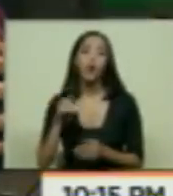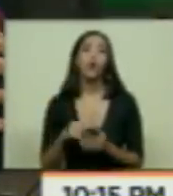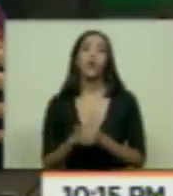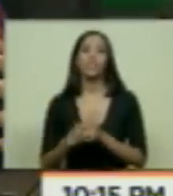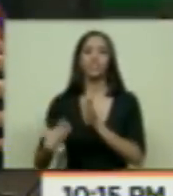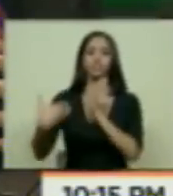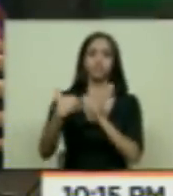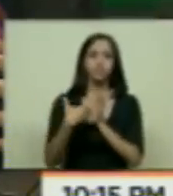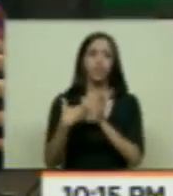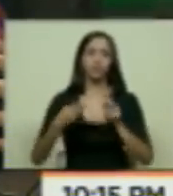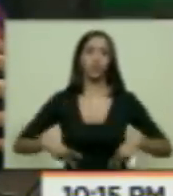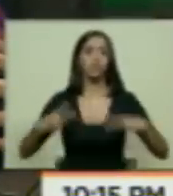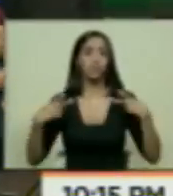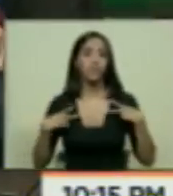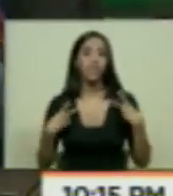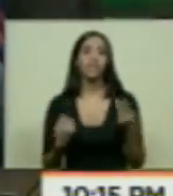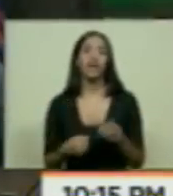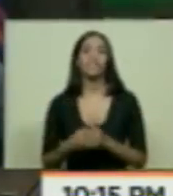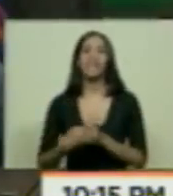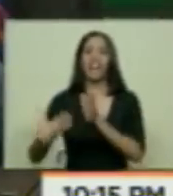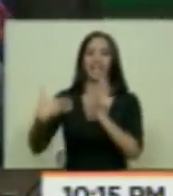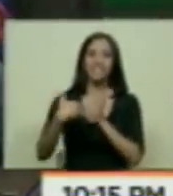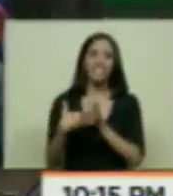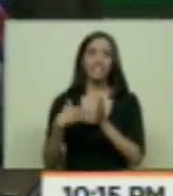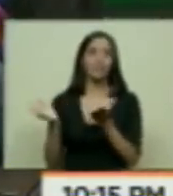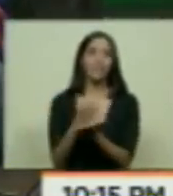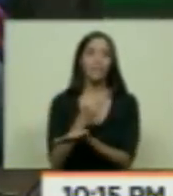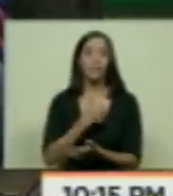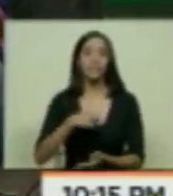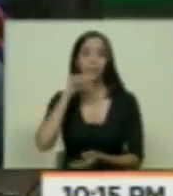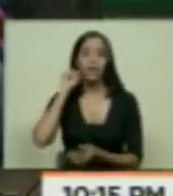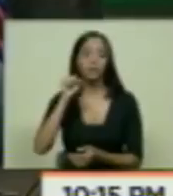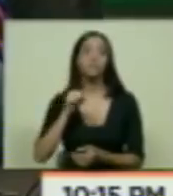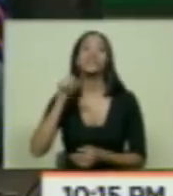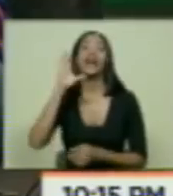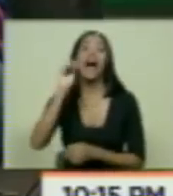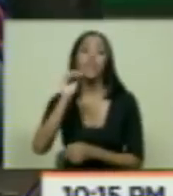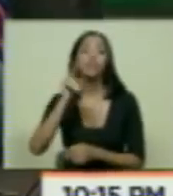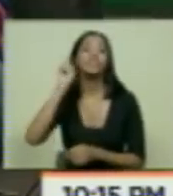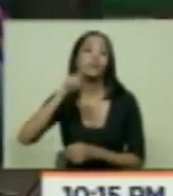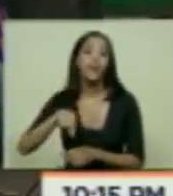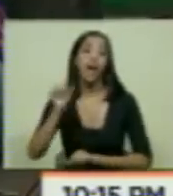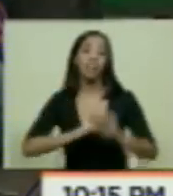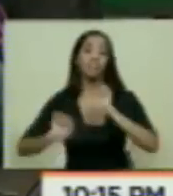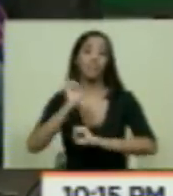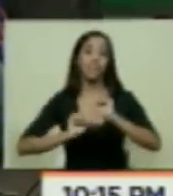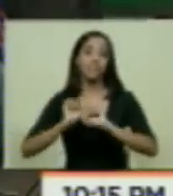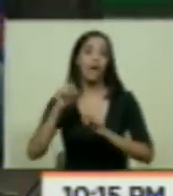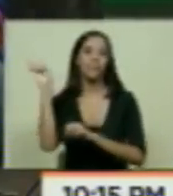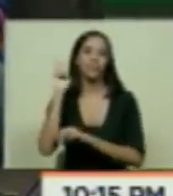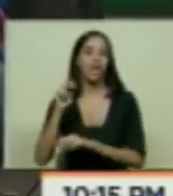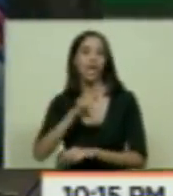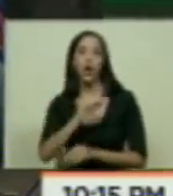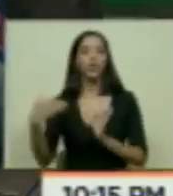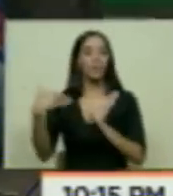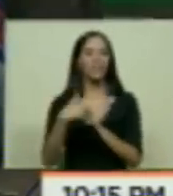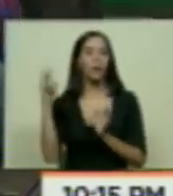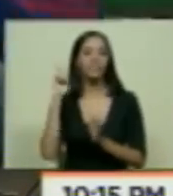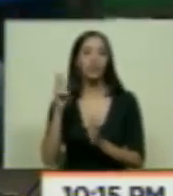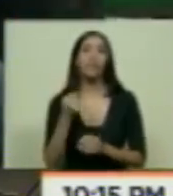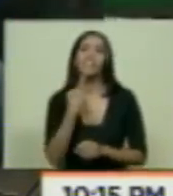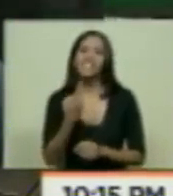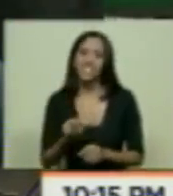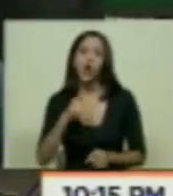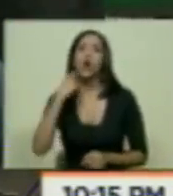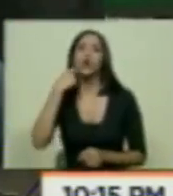ataque permanente para derrocar al presidente Nicolás Maduro, y también defendió a Venezuela. No se metan con Venezuela, lo está haciendo Rusia, lo está